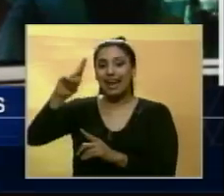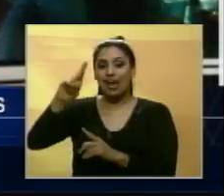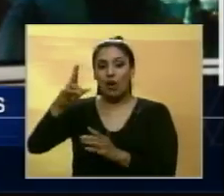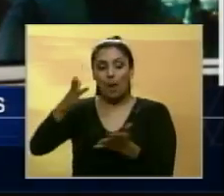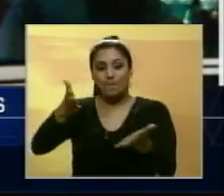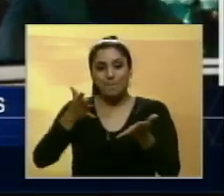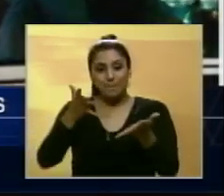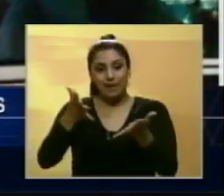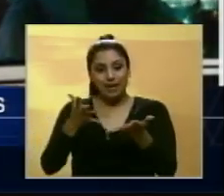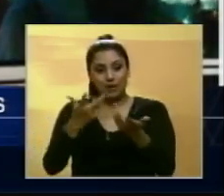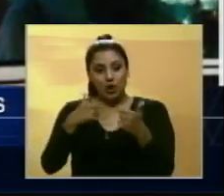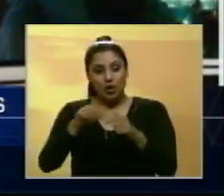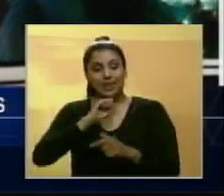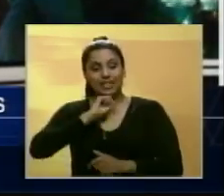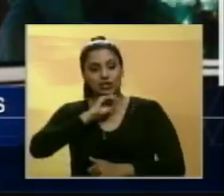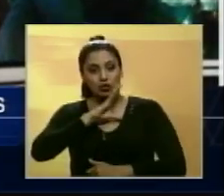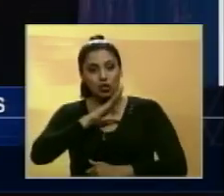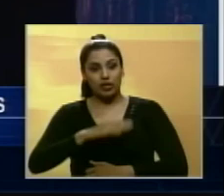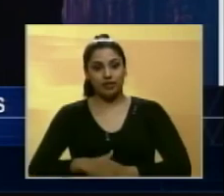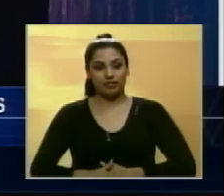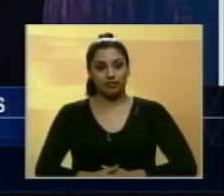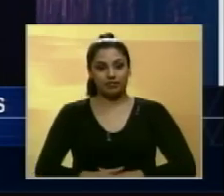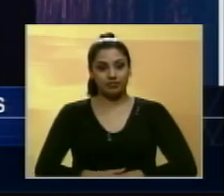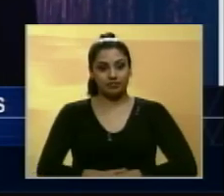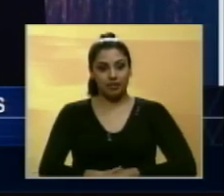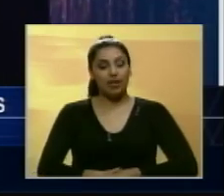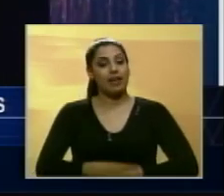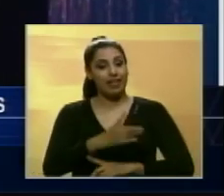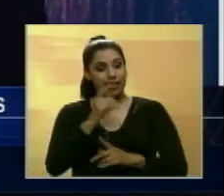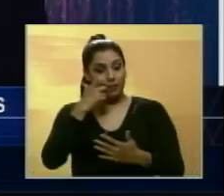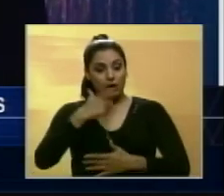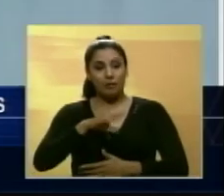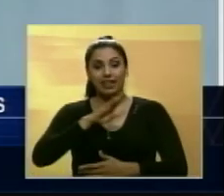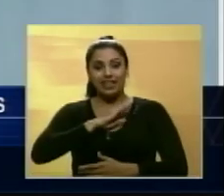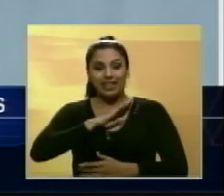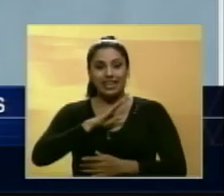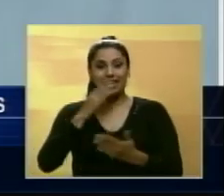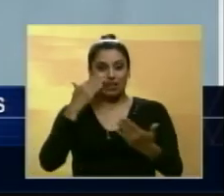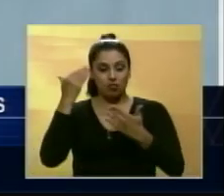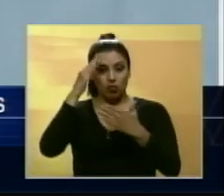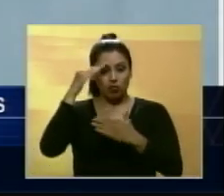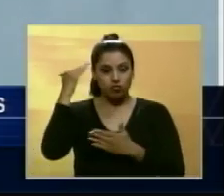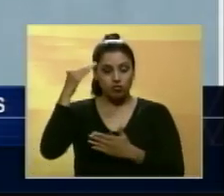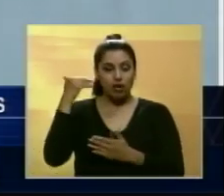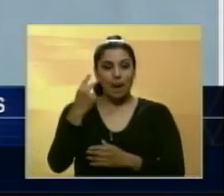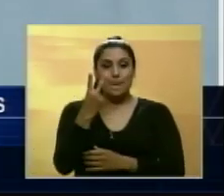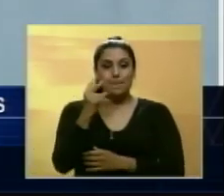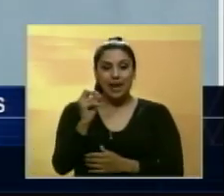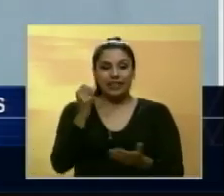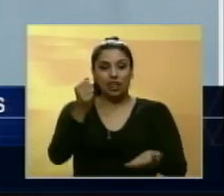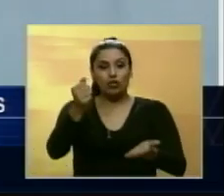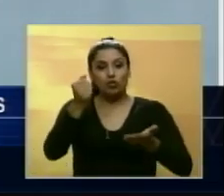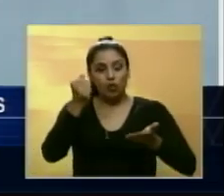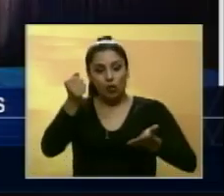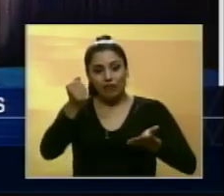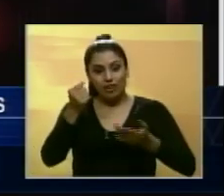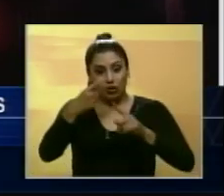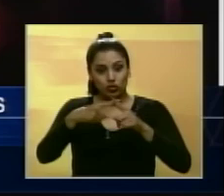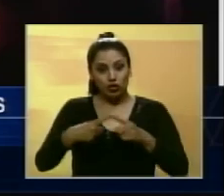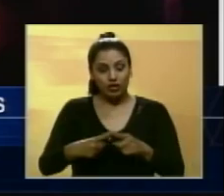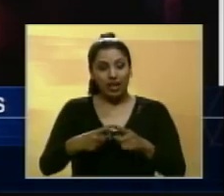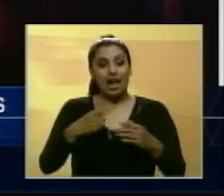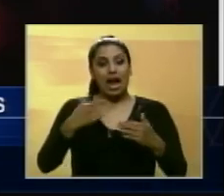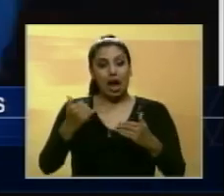de premios en la historia de estos galardones, logro que actualmente tiene Taylor Swift con 20 trofeos en total.